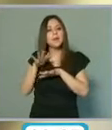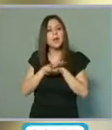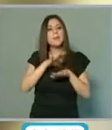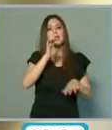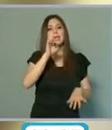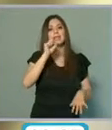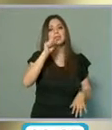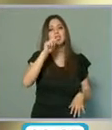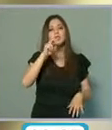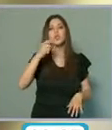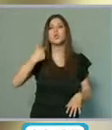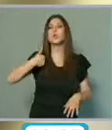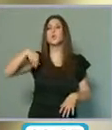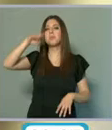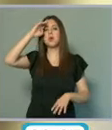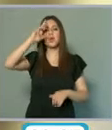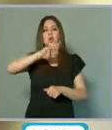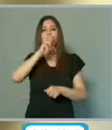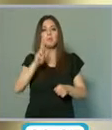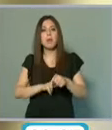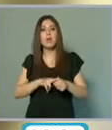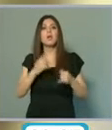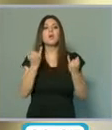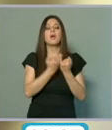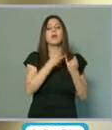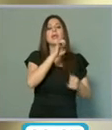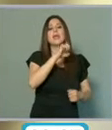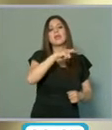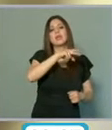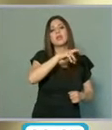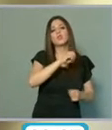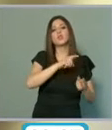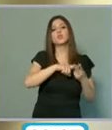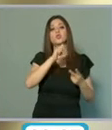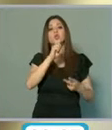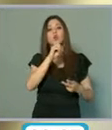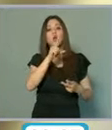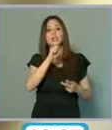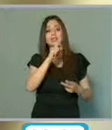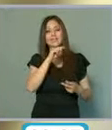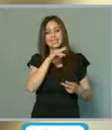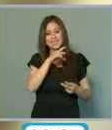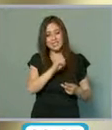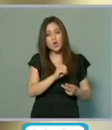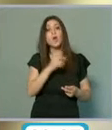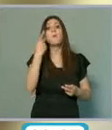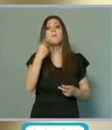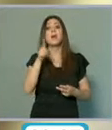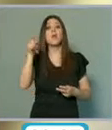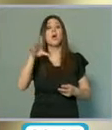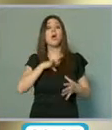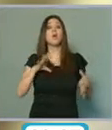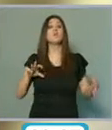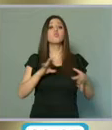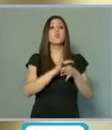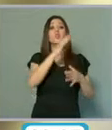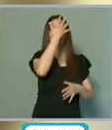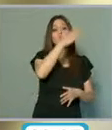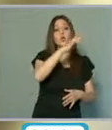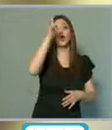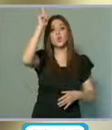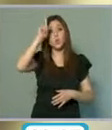son normales, los equinoccios y los solsticios que son de tipo solar, pero también festejaban el